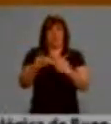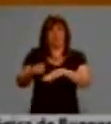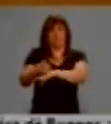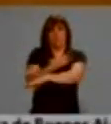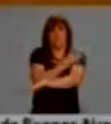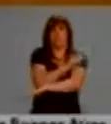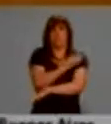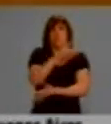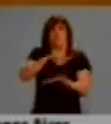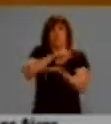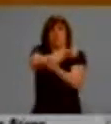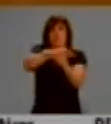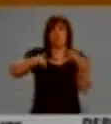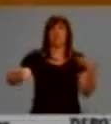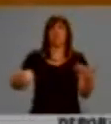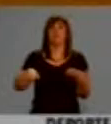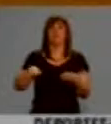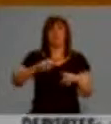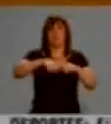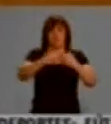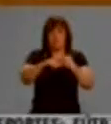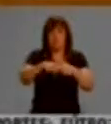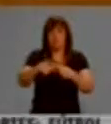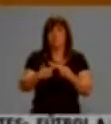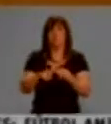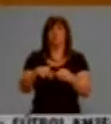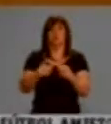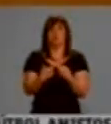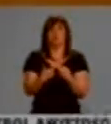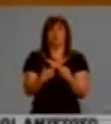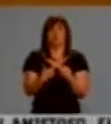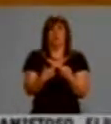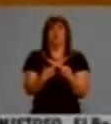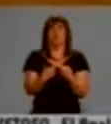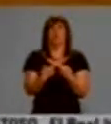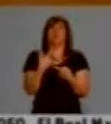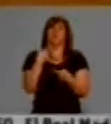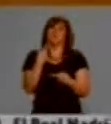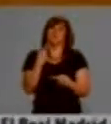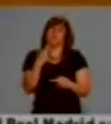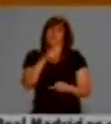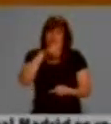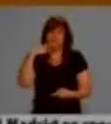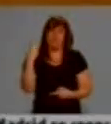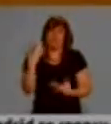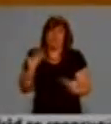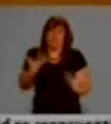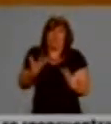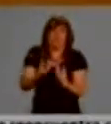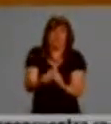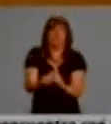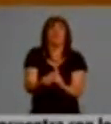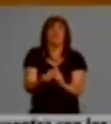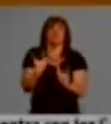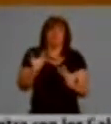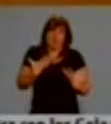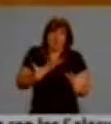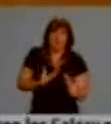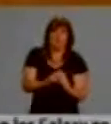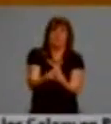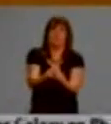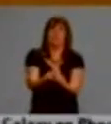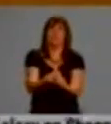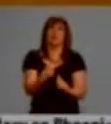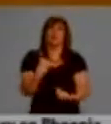Galicia, a sus familiares, sumarnos a su dolor, acompañarles en ese dolor